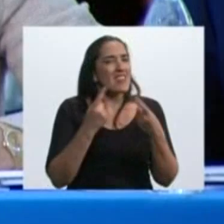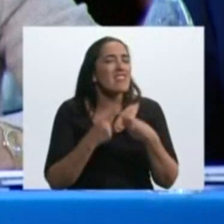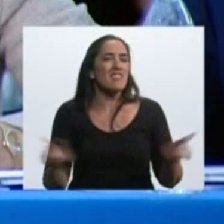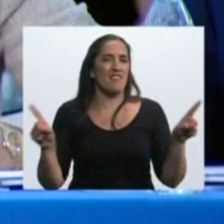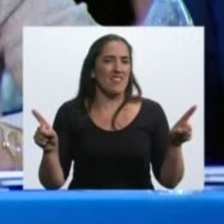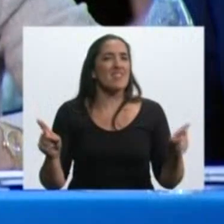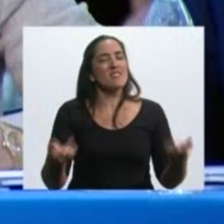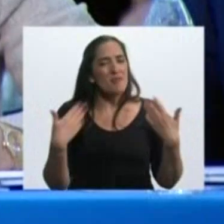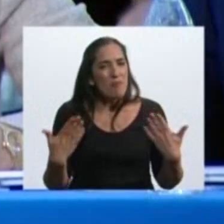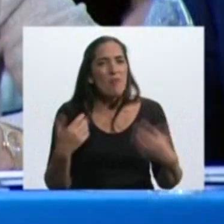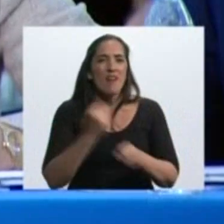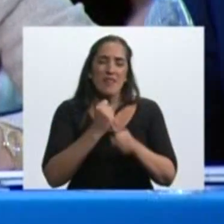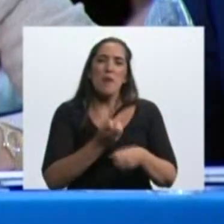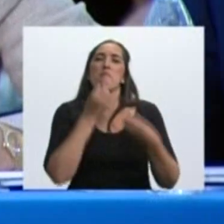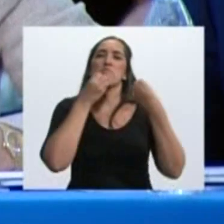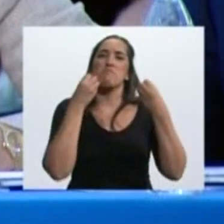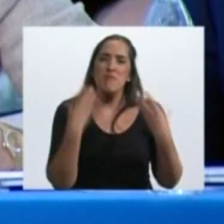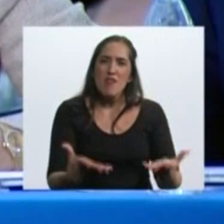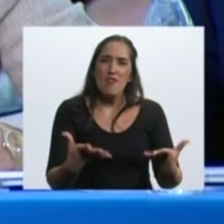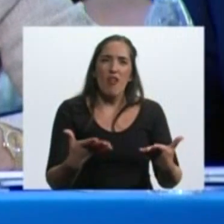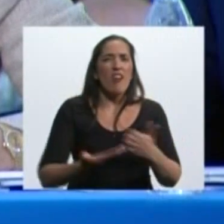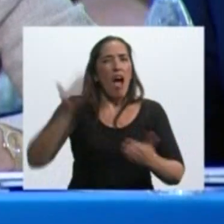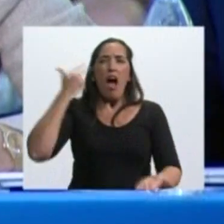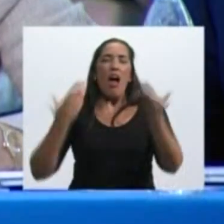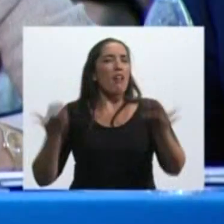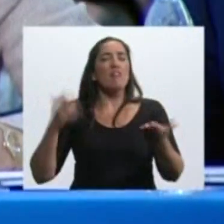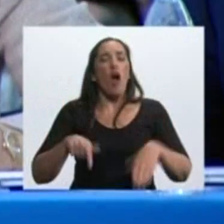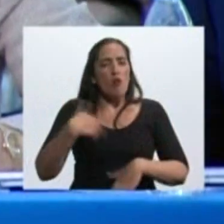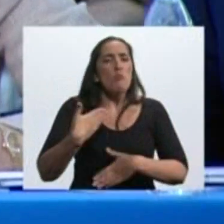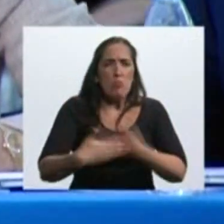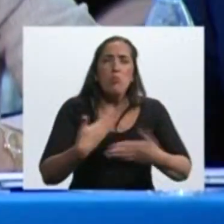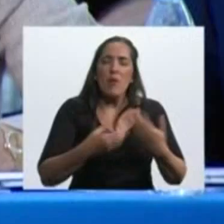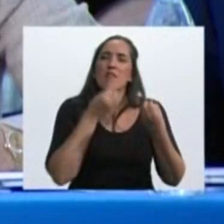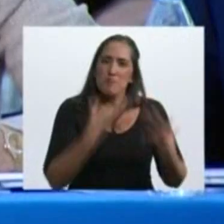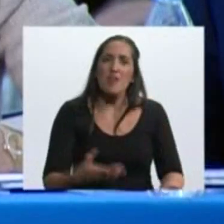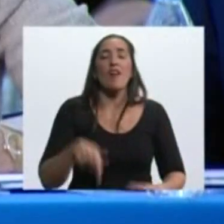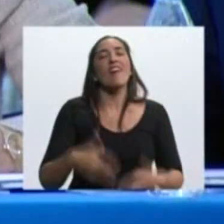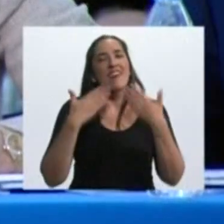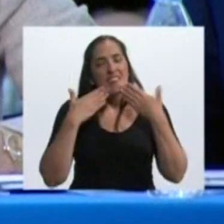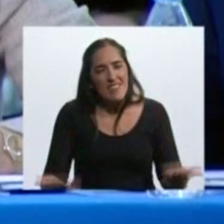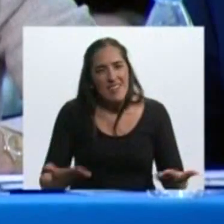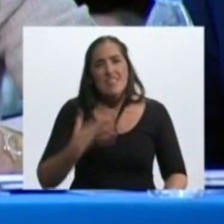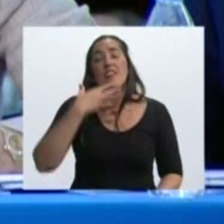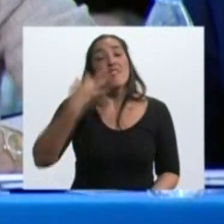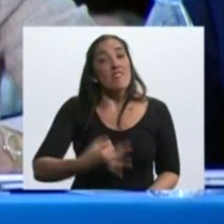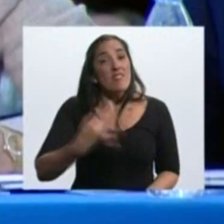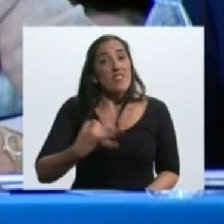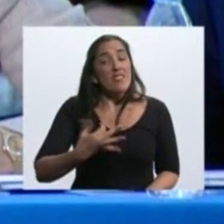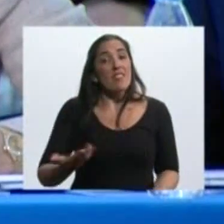diferente y se podían hacer mejor de lo que se habían hecho. Por eso, muchísimas gracias y la verdad que